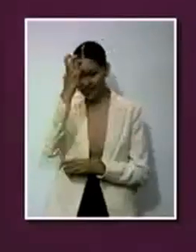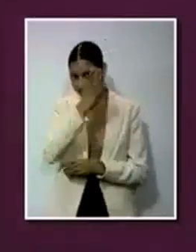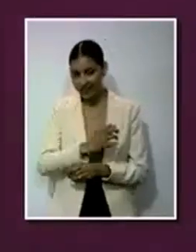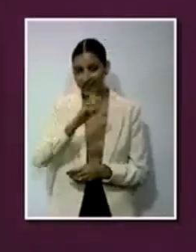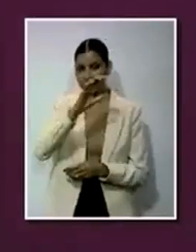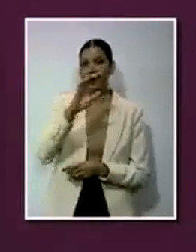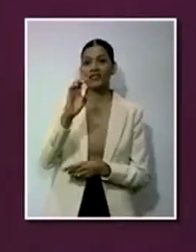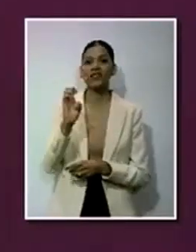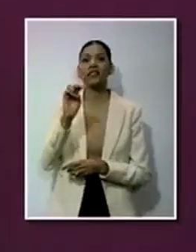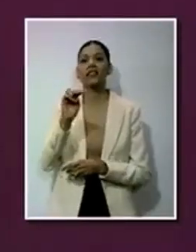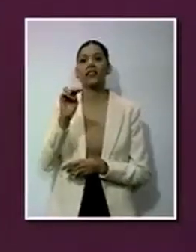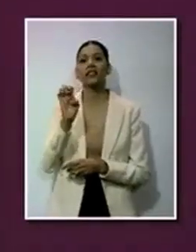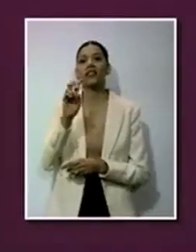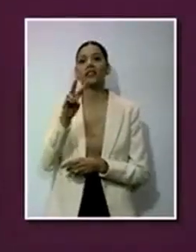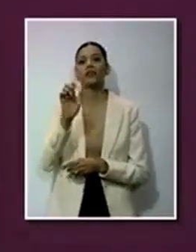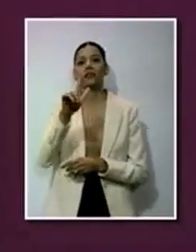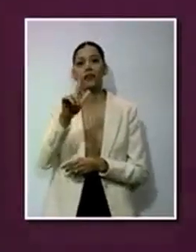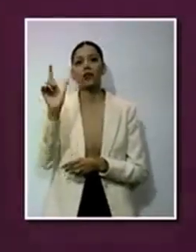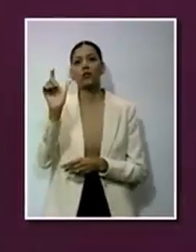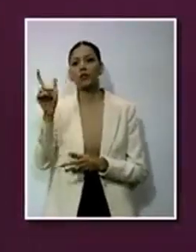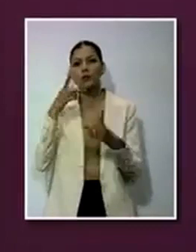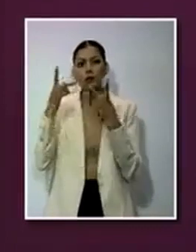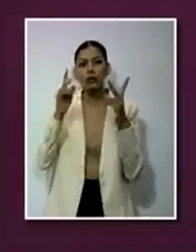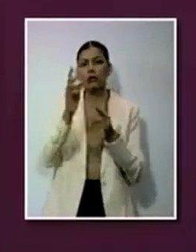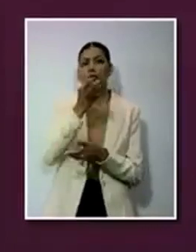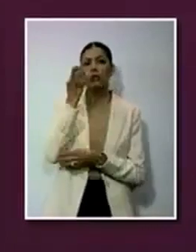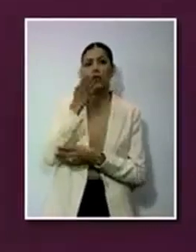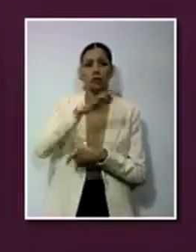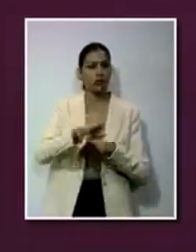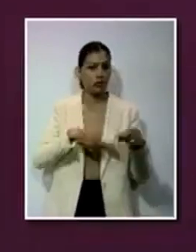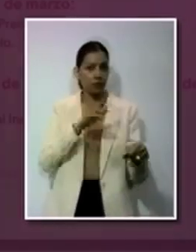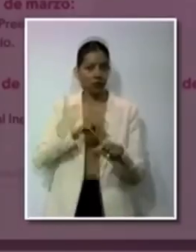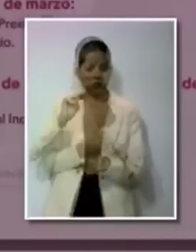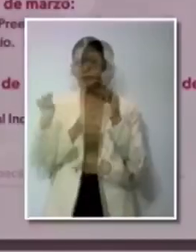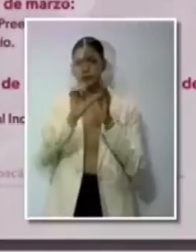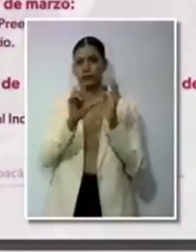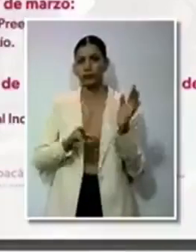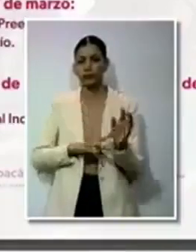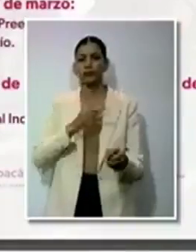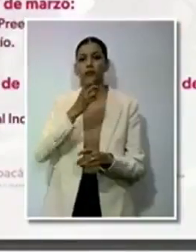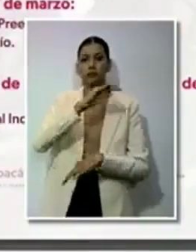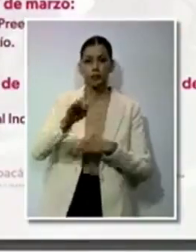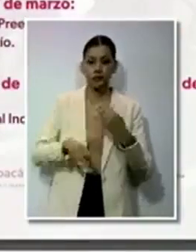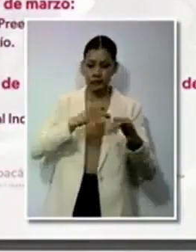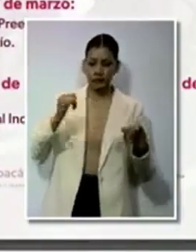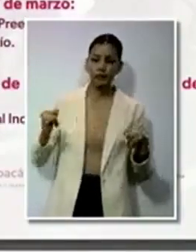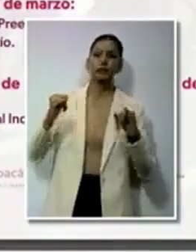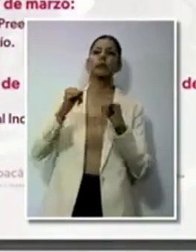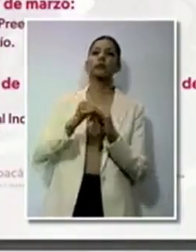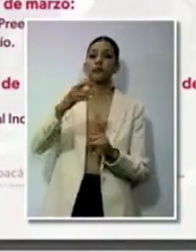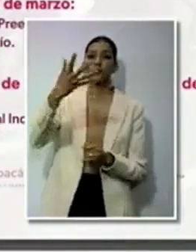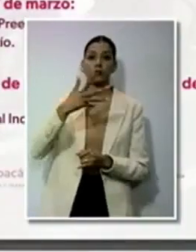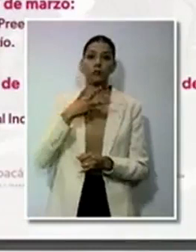Michoacán, ONOEM, que son la Normal Rural de Tiripetío, la Normal Indígena, la Normal de Educación Física, ENEF, y